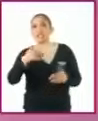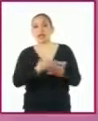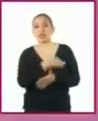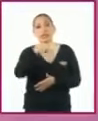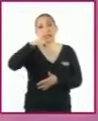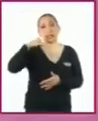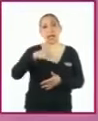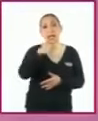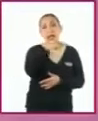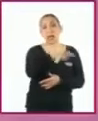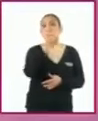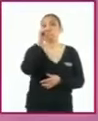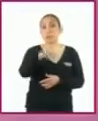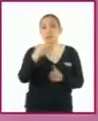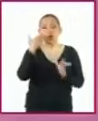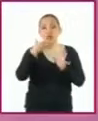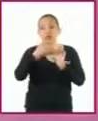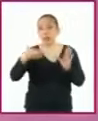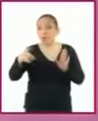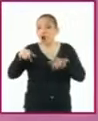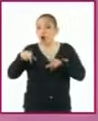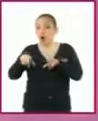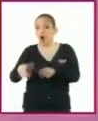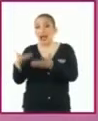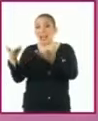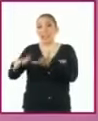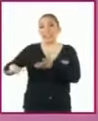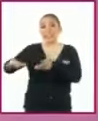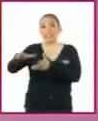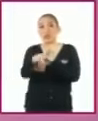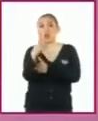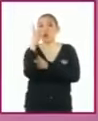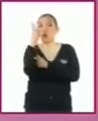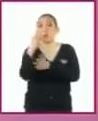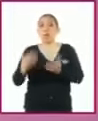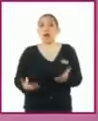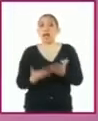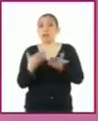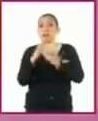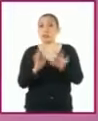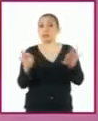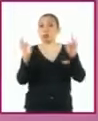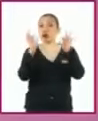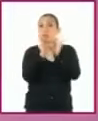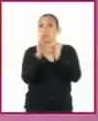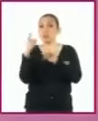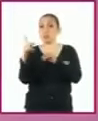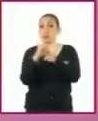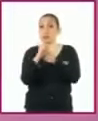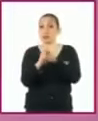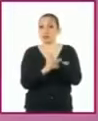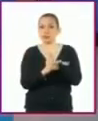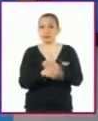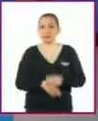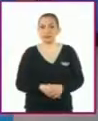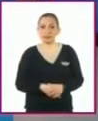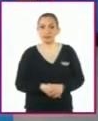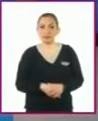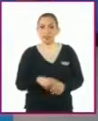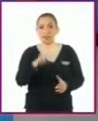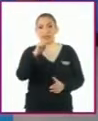Italia, en la misma época en la que se desarrolló uno de los bailes más representativos del país,